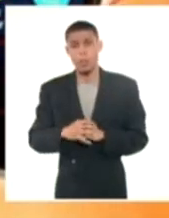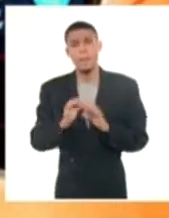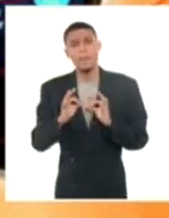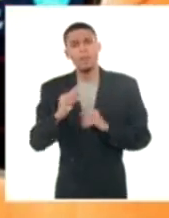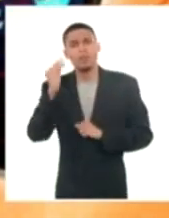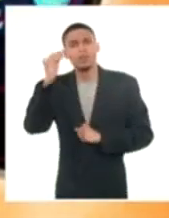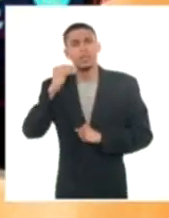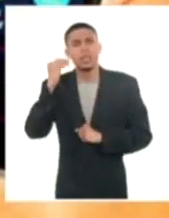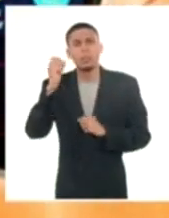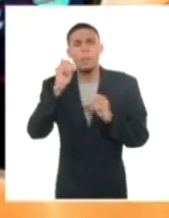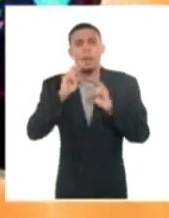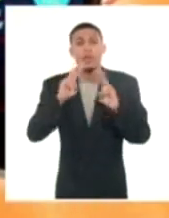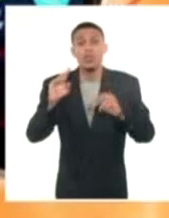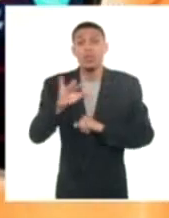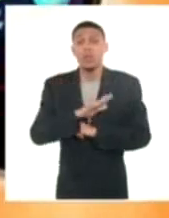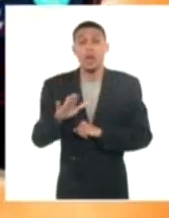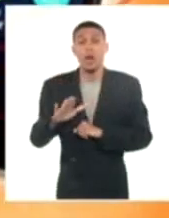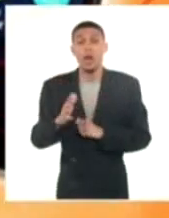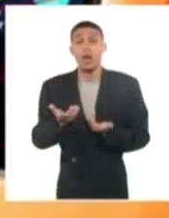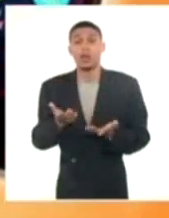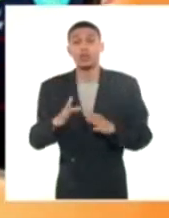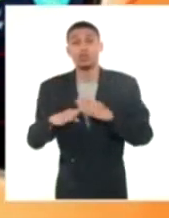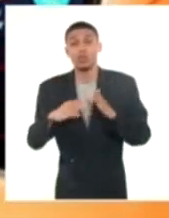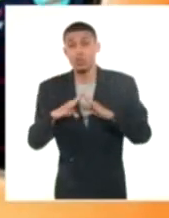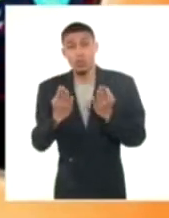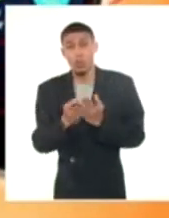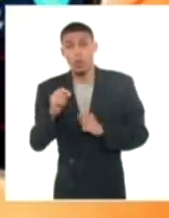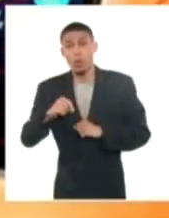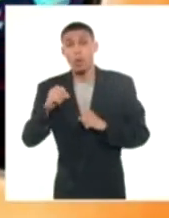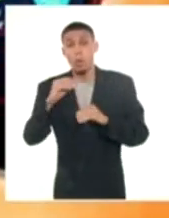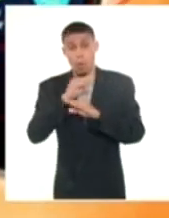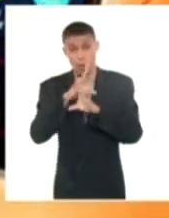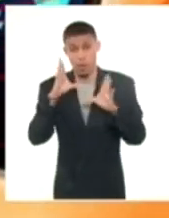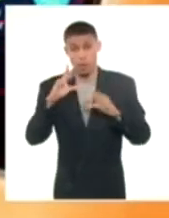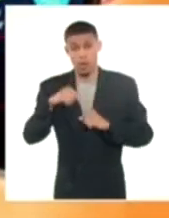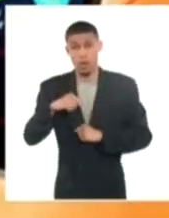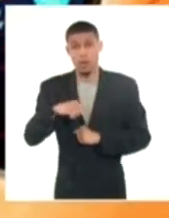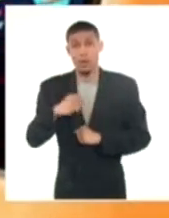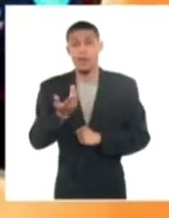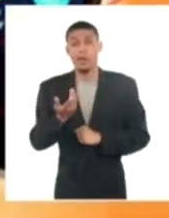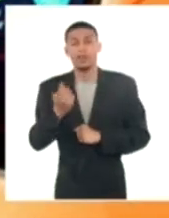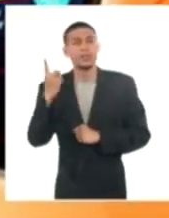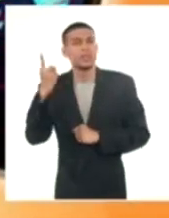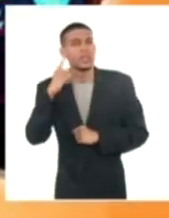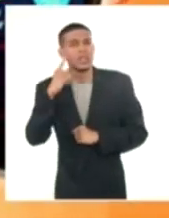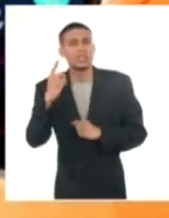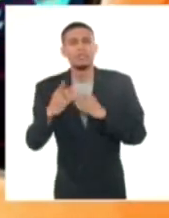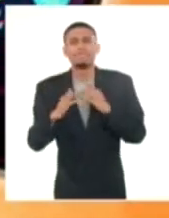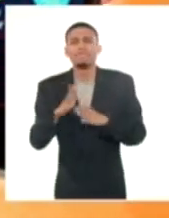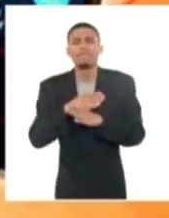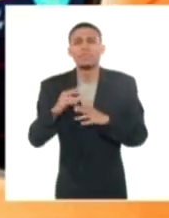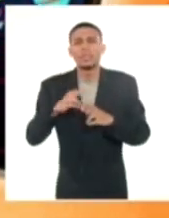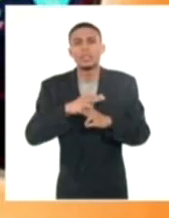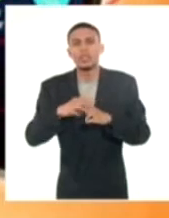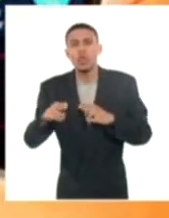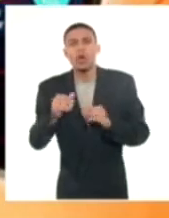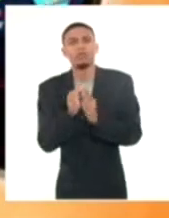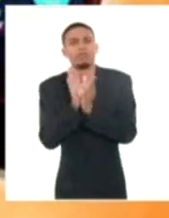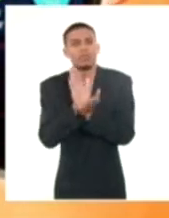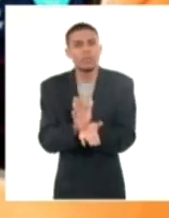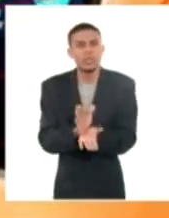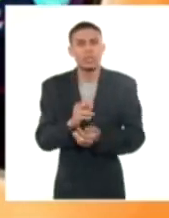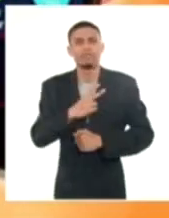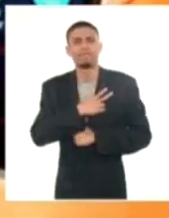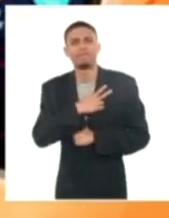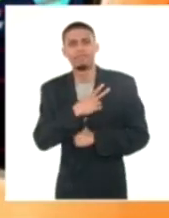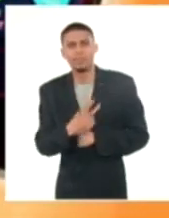habían vivido todas las emociones posibles, en la mañana de este viernes escucharon hermosas historias de compromiso, esperanza y confianza en la